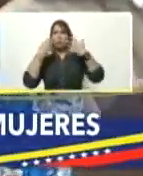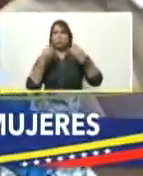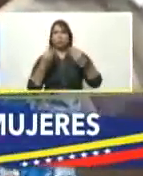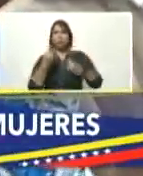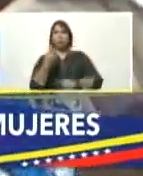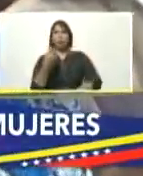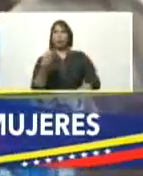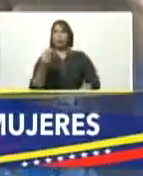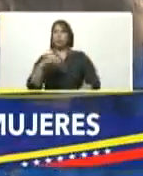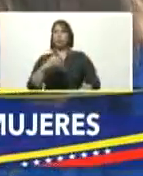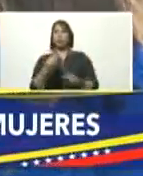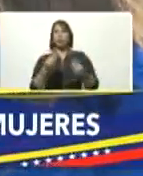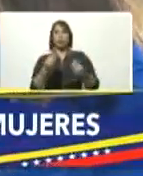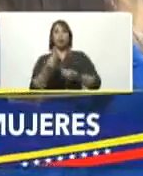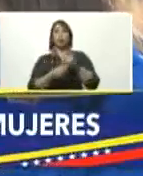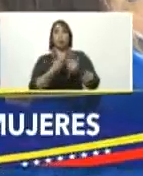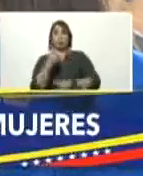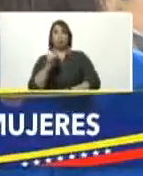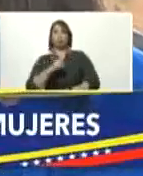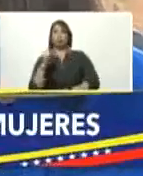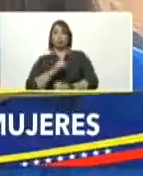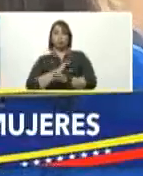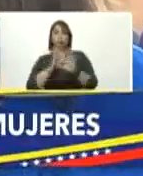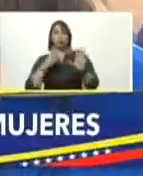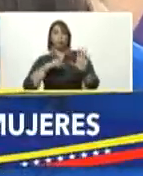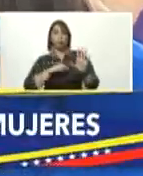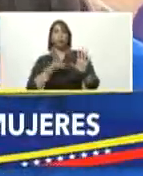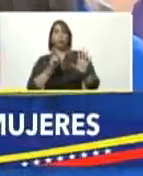Falta mucho por hacer, claro. Si para eso que estamos,